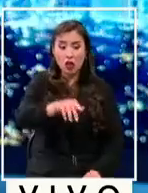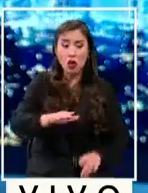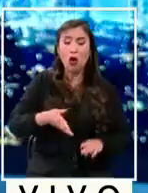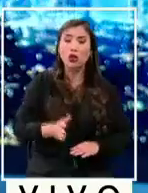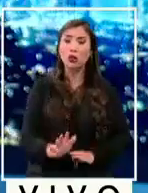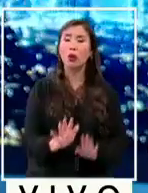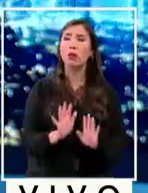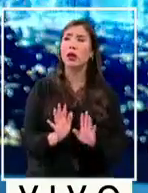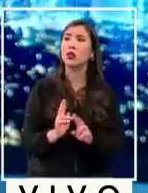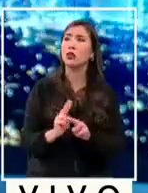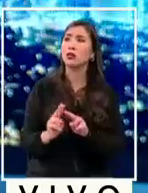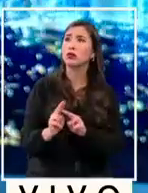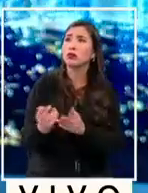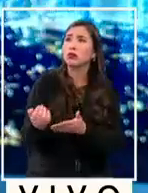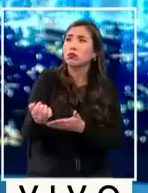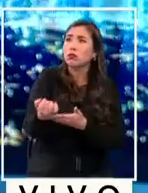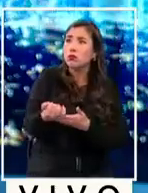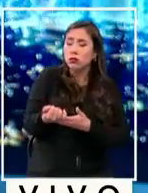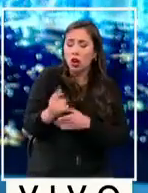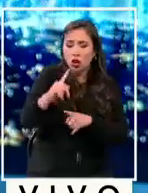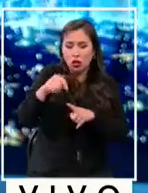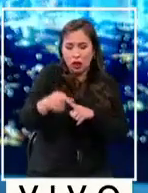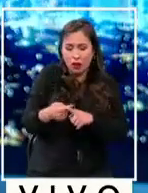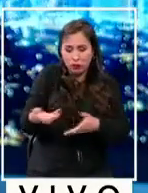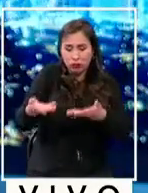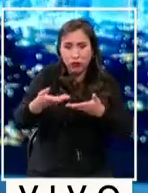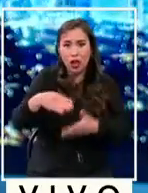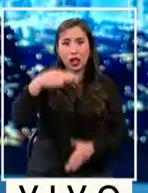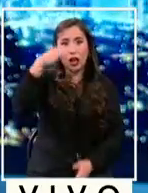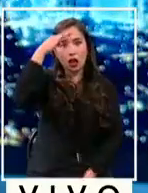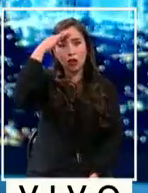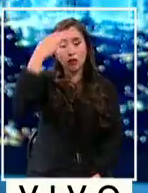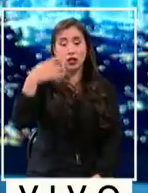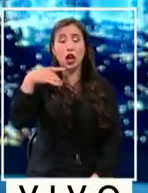una reparación que les devuelva la confianza. Hoy, en CNN Prime.